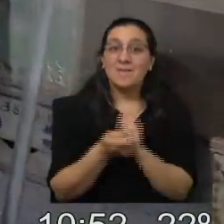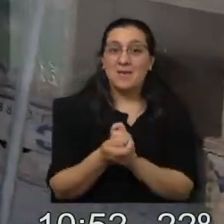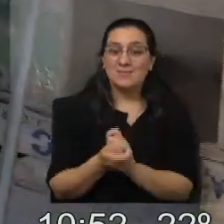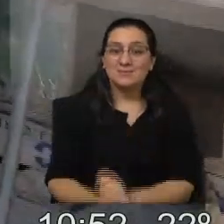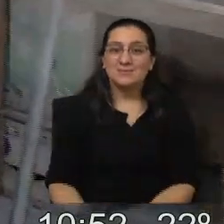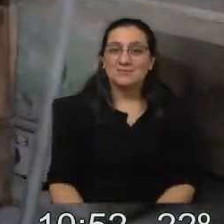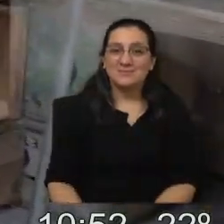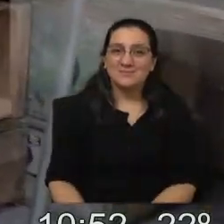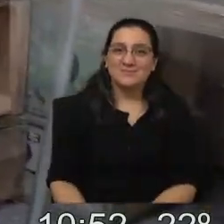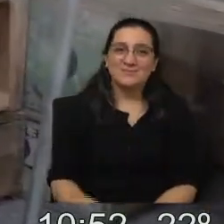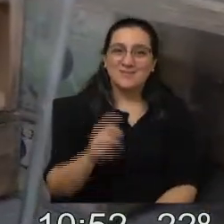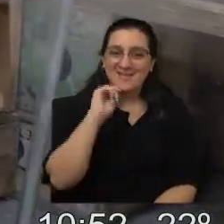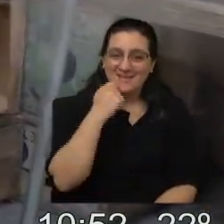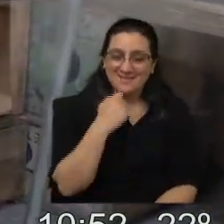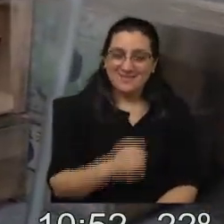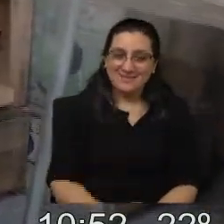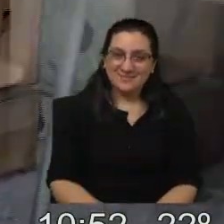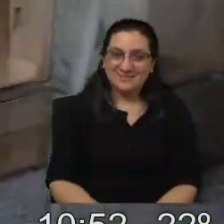somos muy cambiados. ¡Qué lindo!